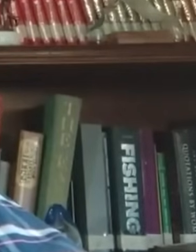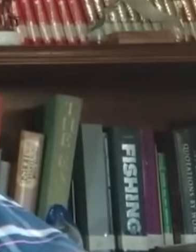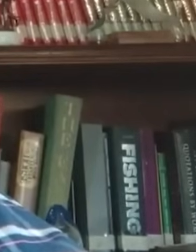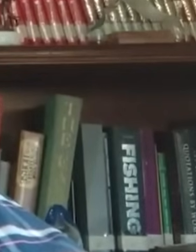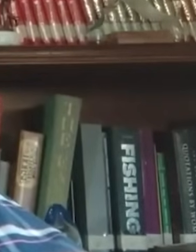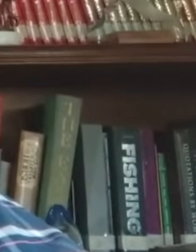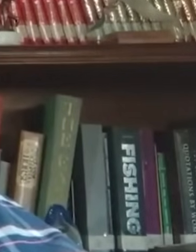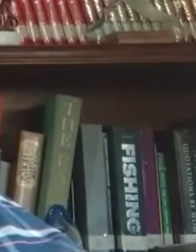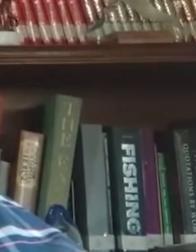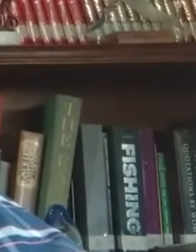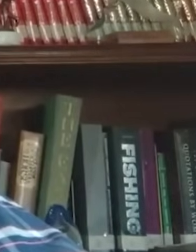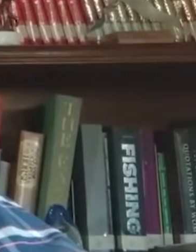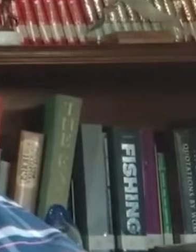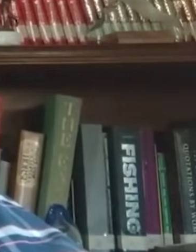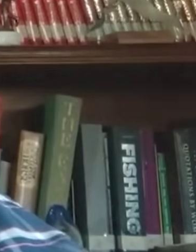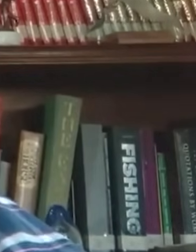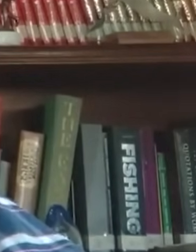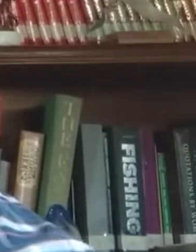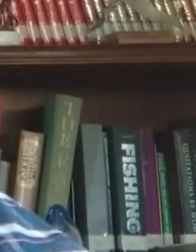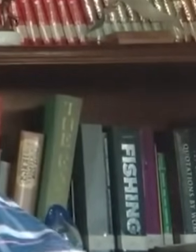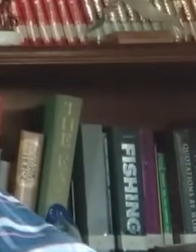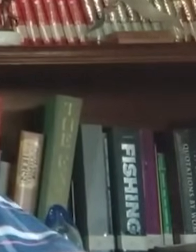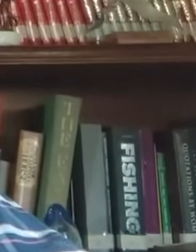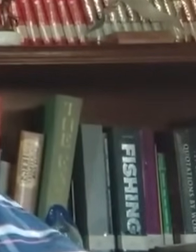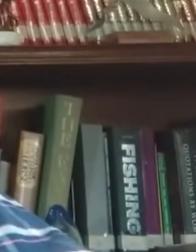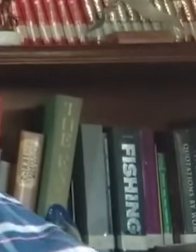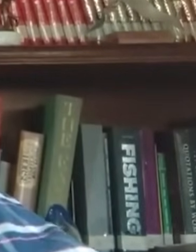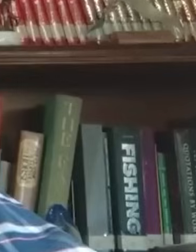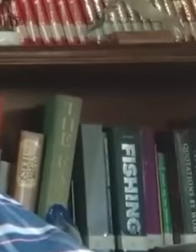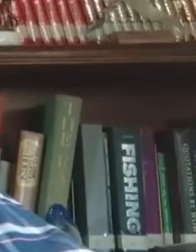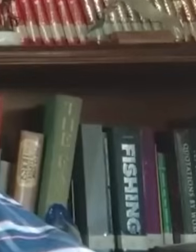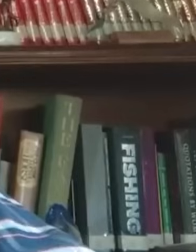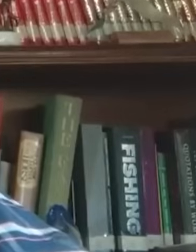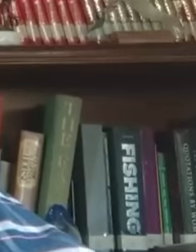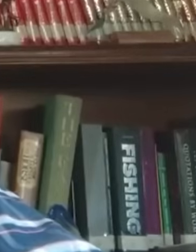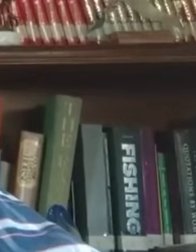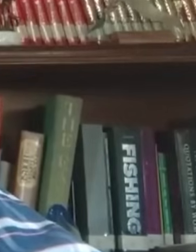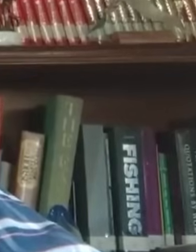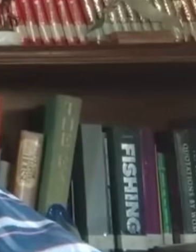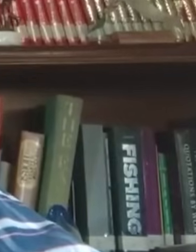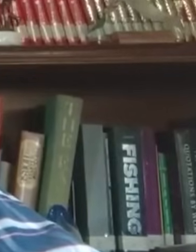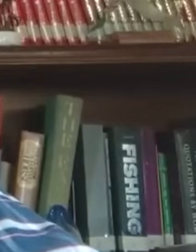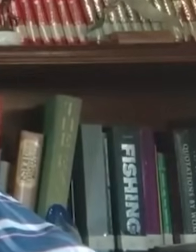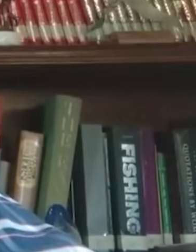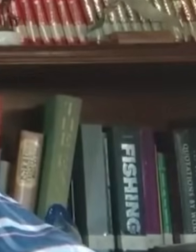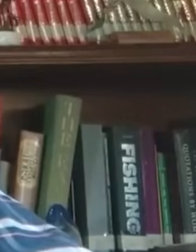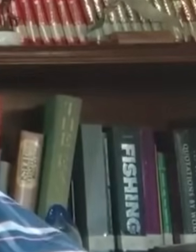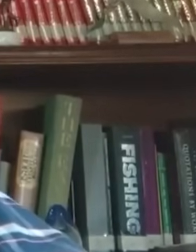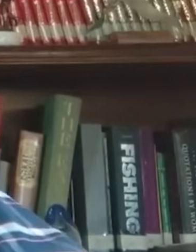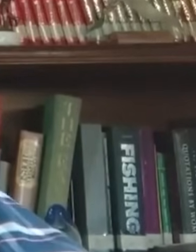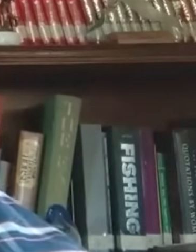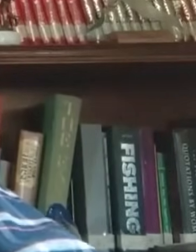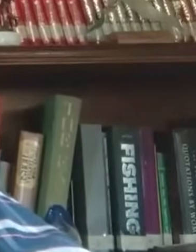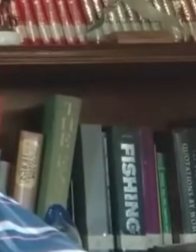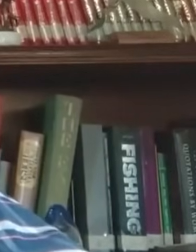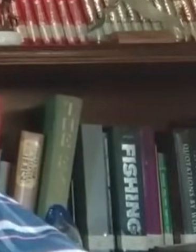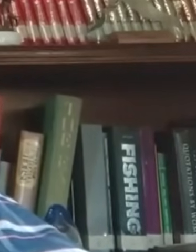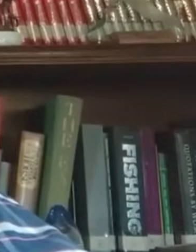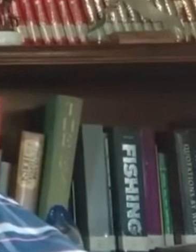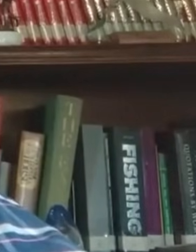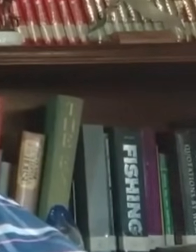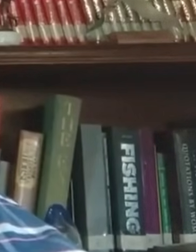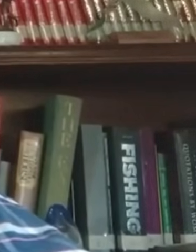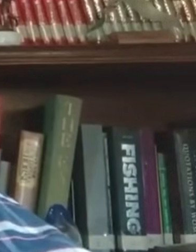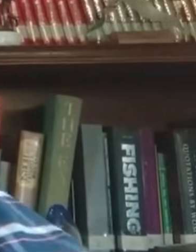nación como todos los merecemos. Espero pues tu registro. Ya estoy registrado, ya estamos